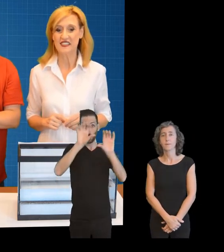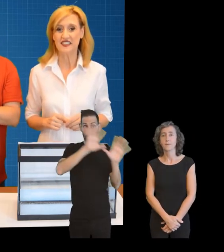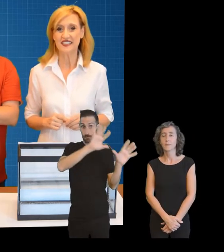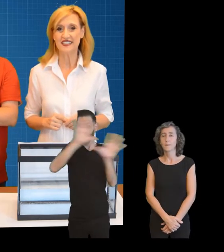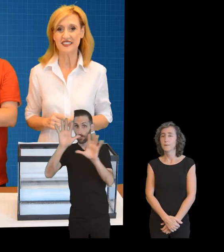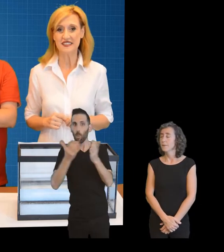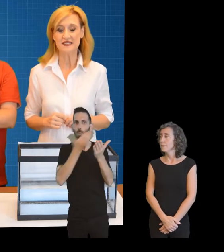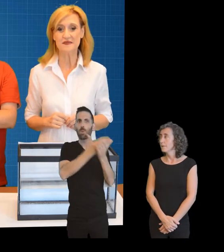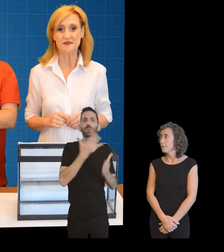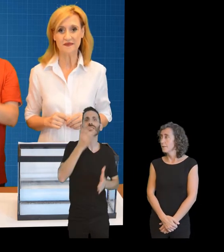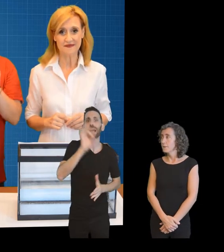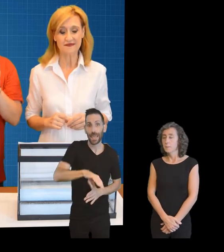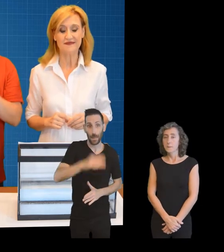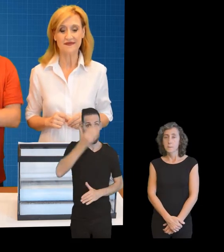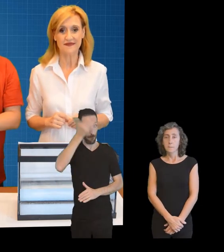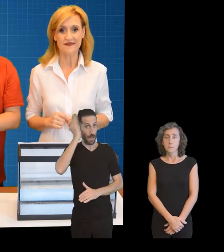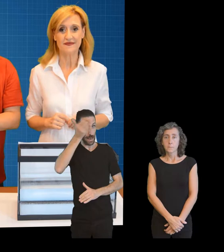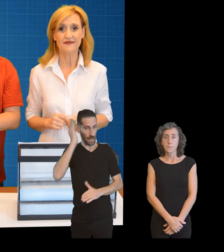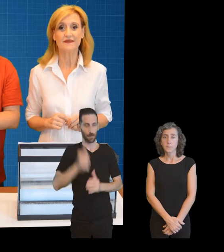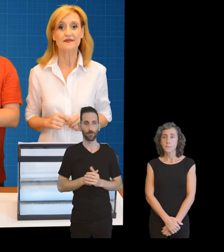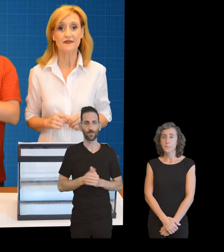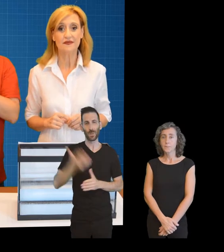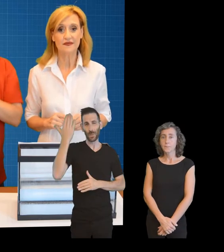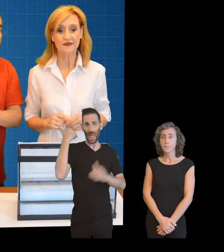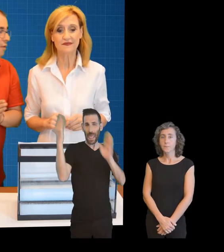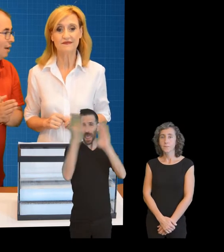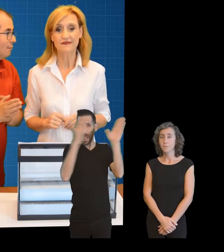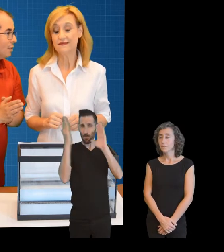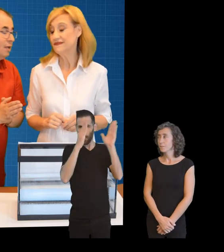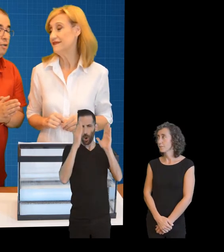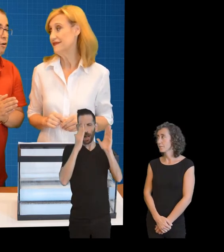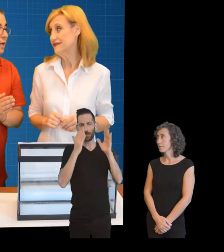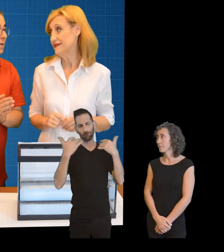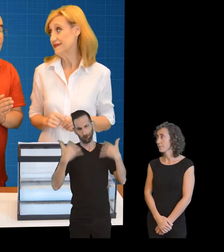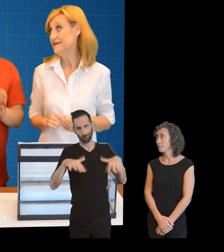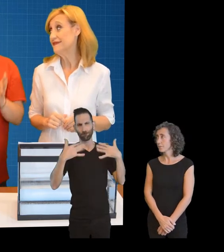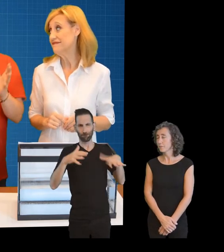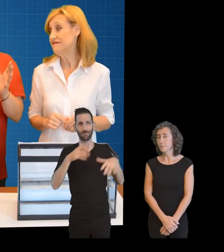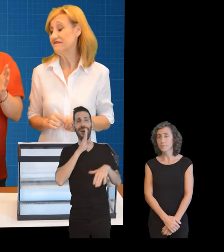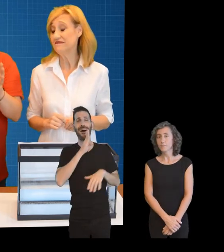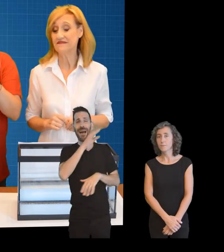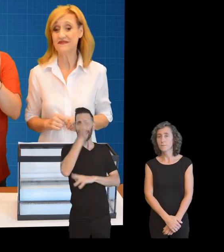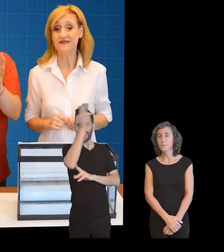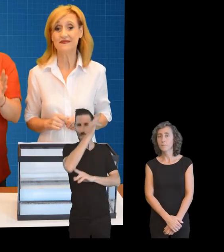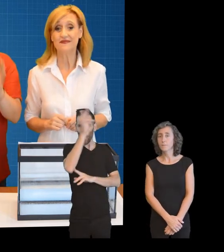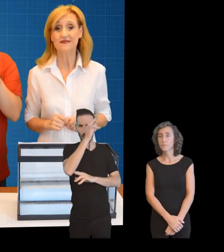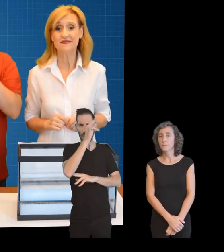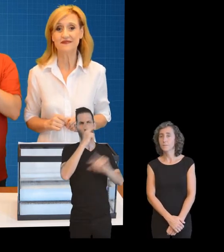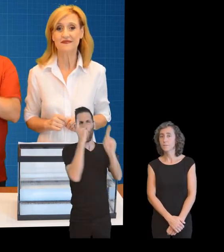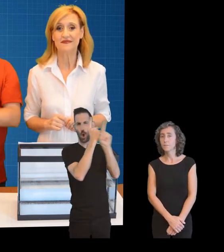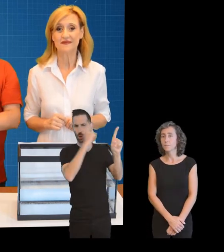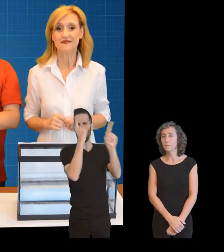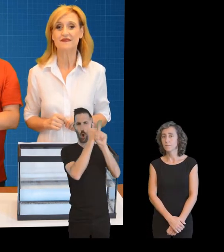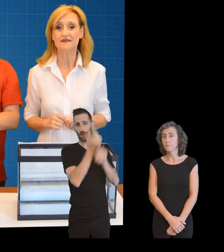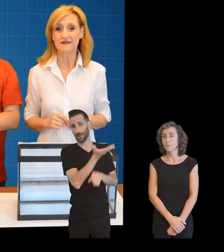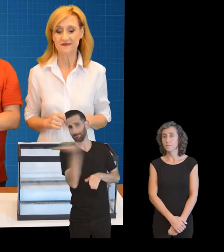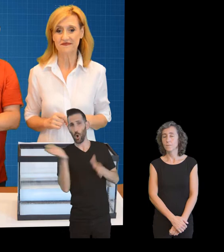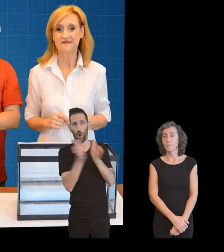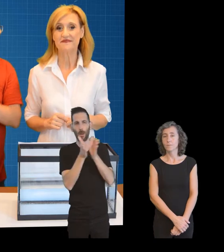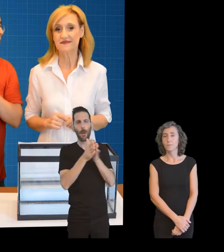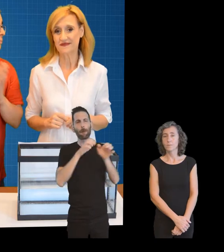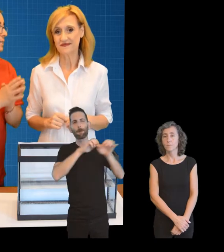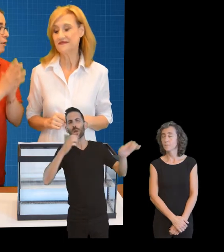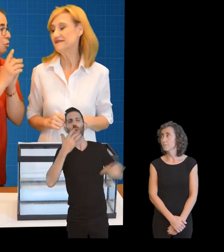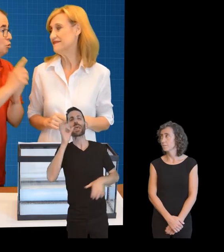continental proposta por Alfred Wegener, nun tempo dela no que era moi rexeitada polos seus